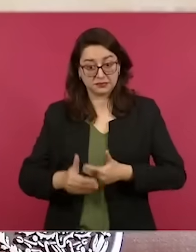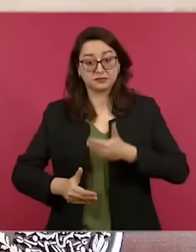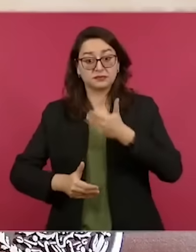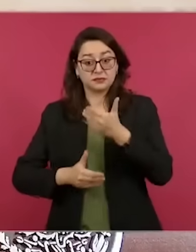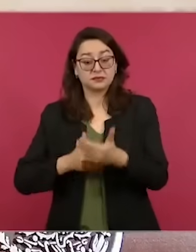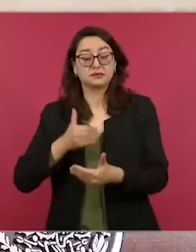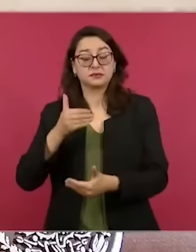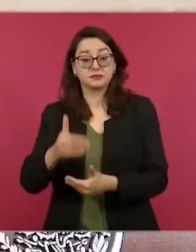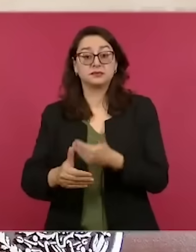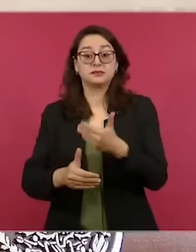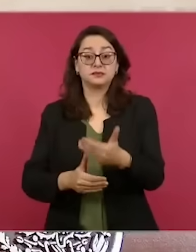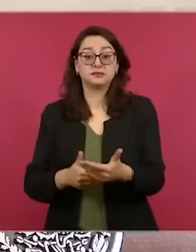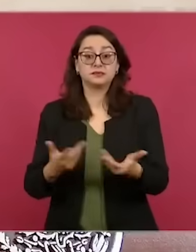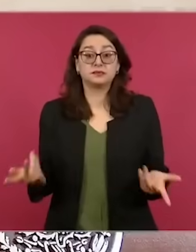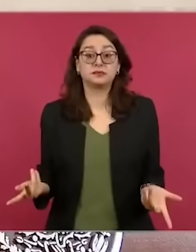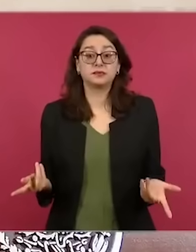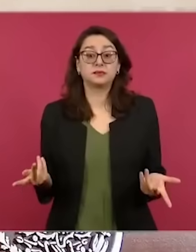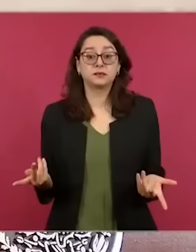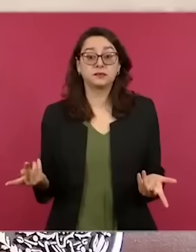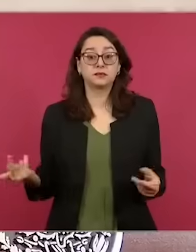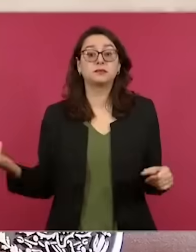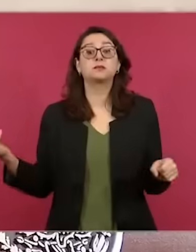Se cometió el error